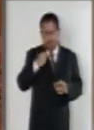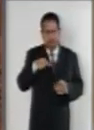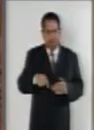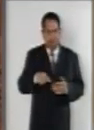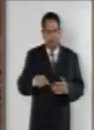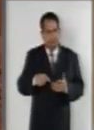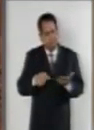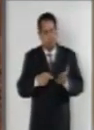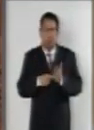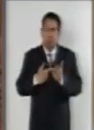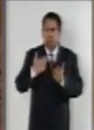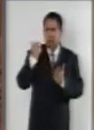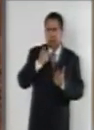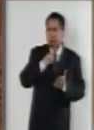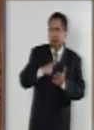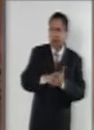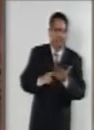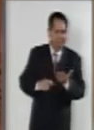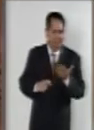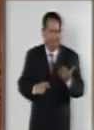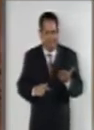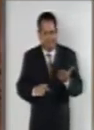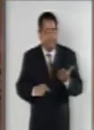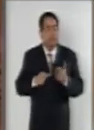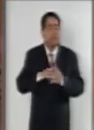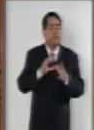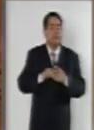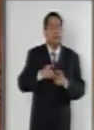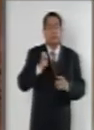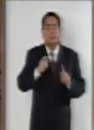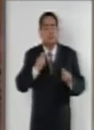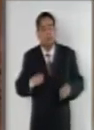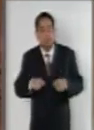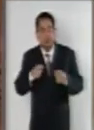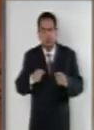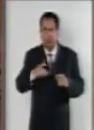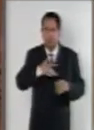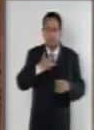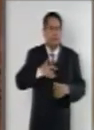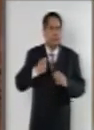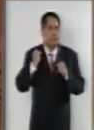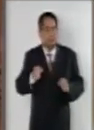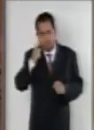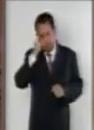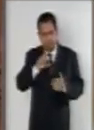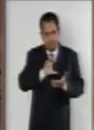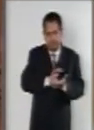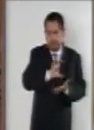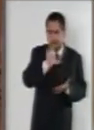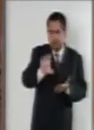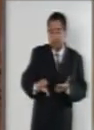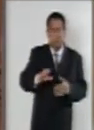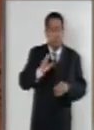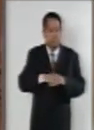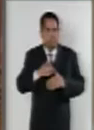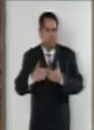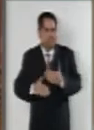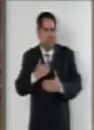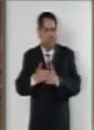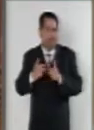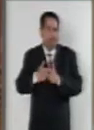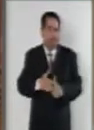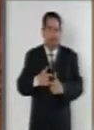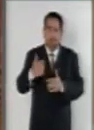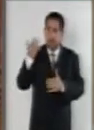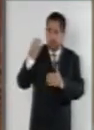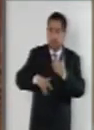para justificar esta ley, que solo así se brinda certidumbre a la inversión más allá de los